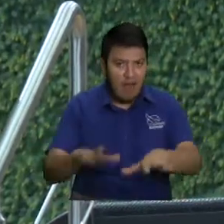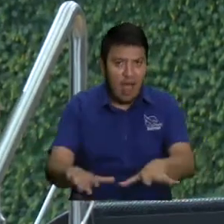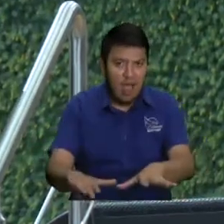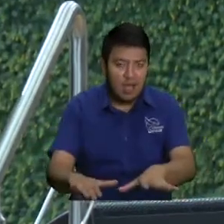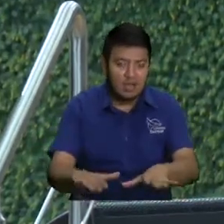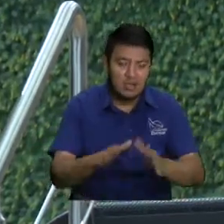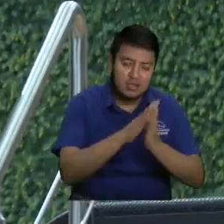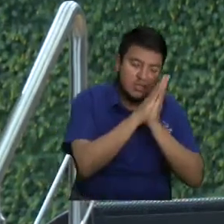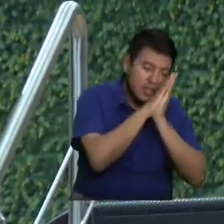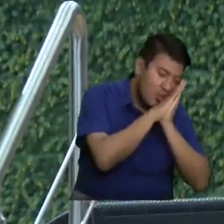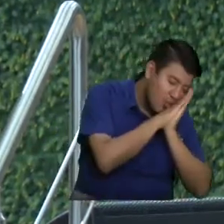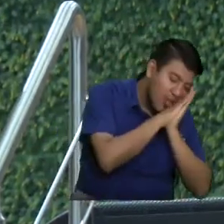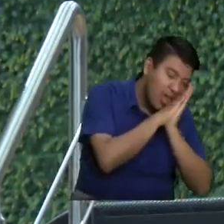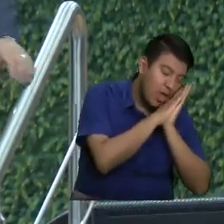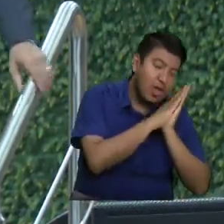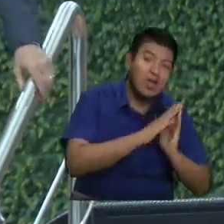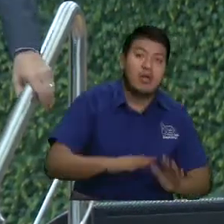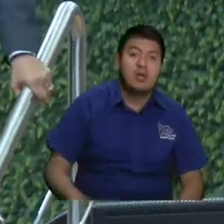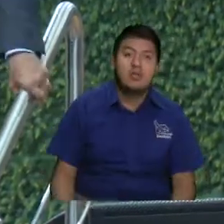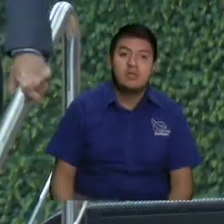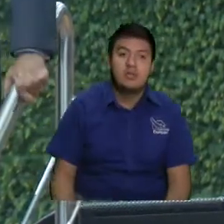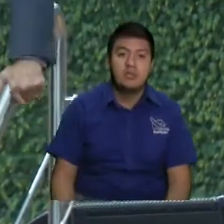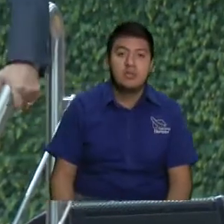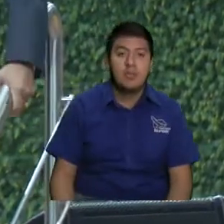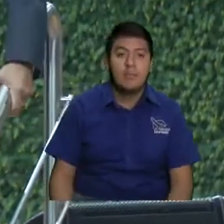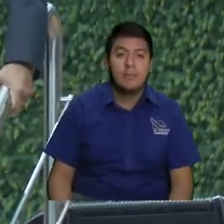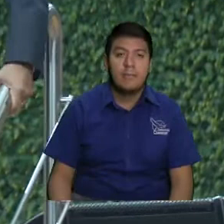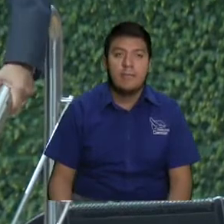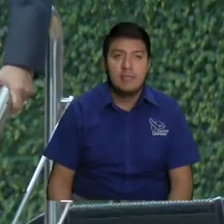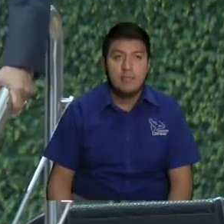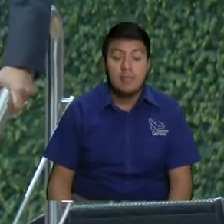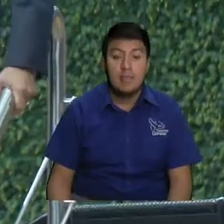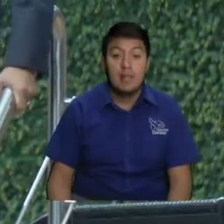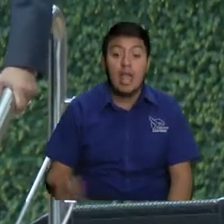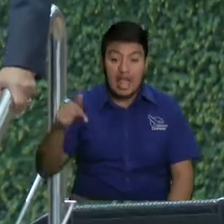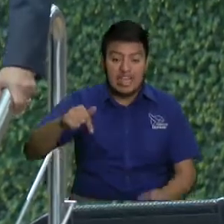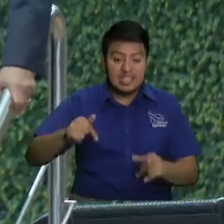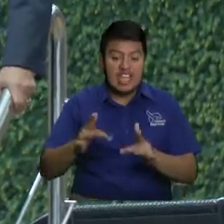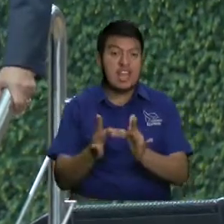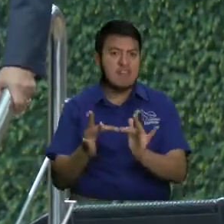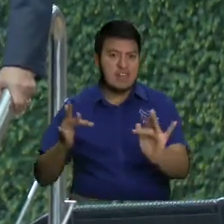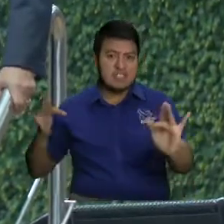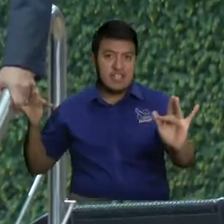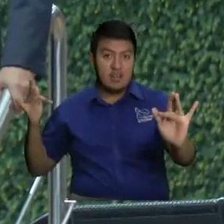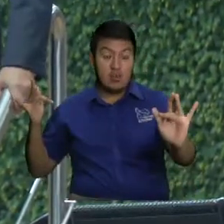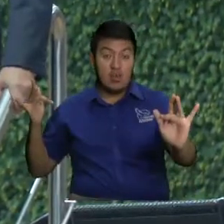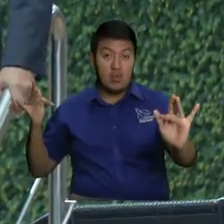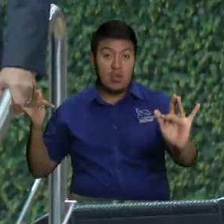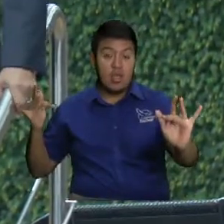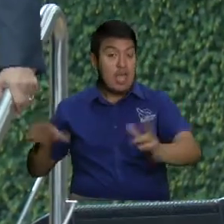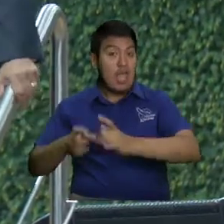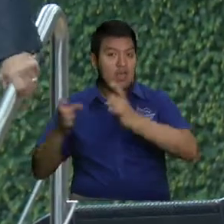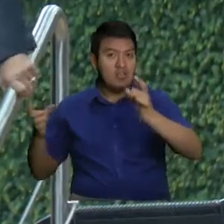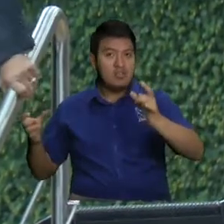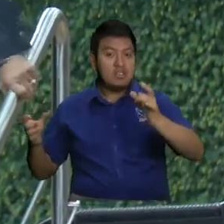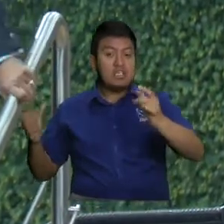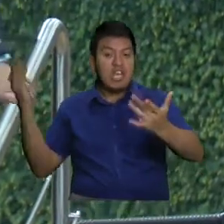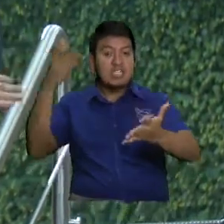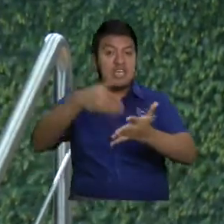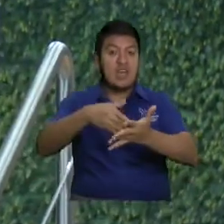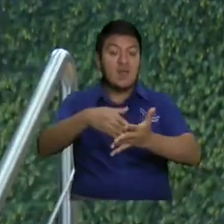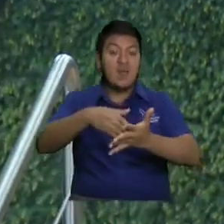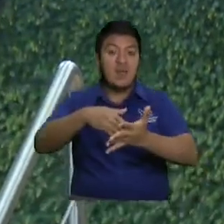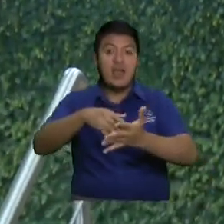se dormía el hombre. Y entonces empezaron a llegar aves de rapiña. Entonces él